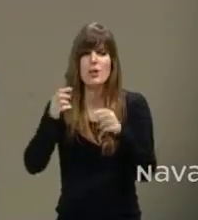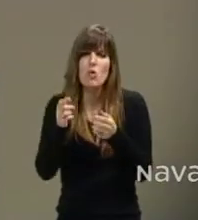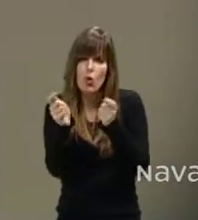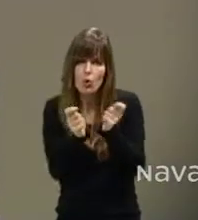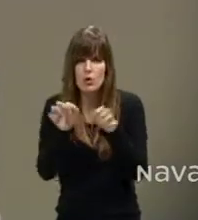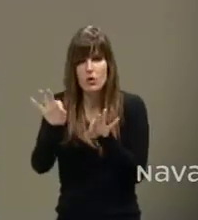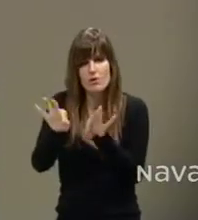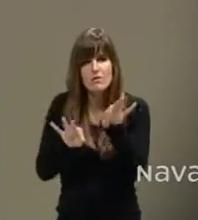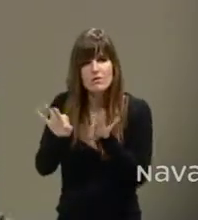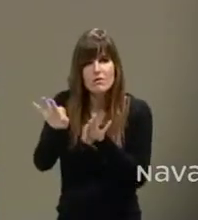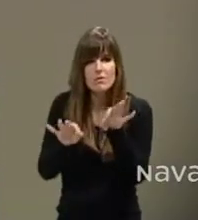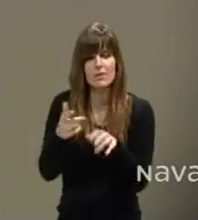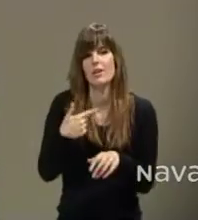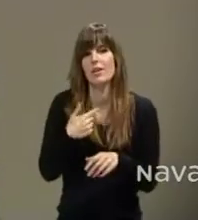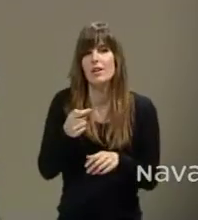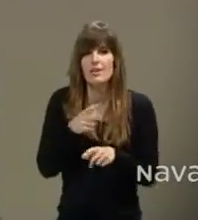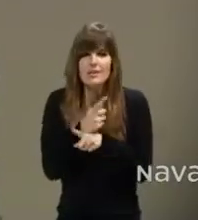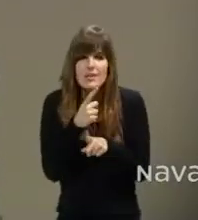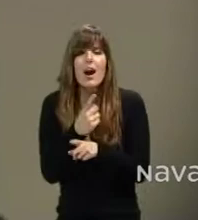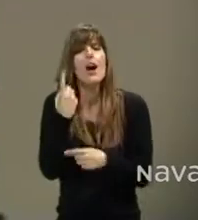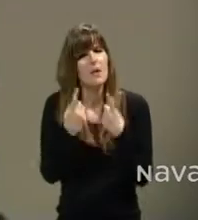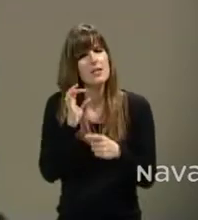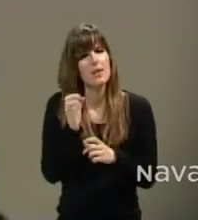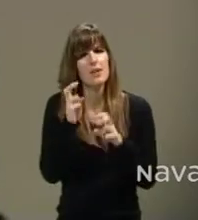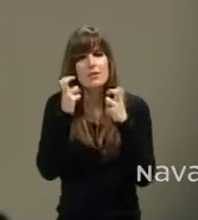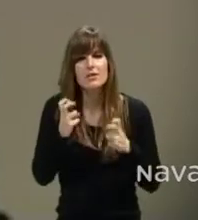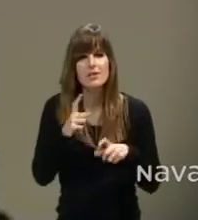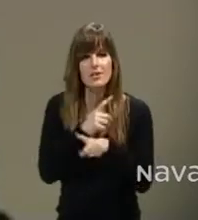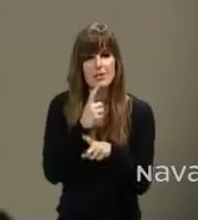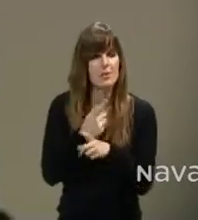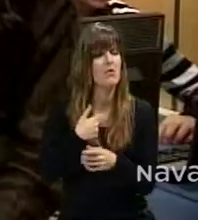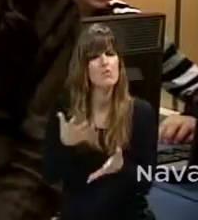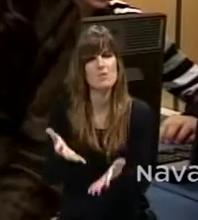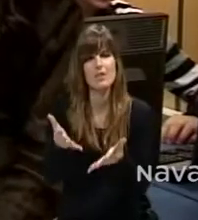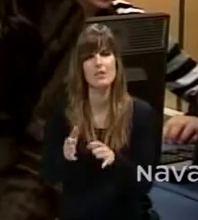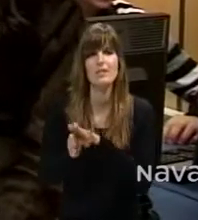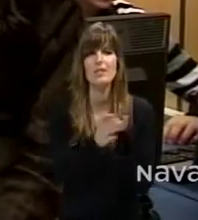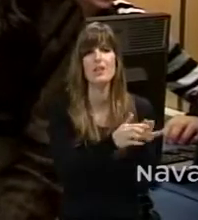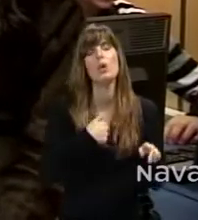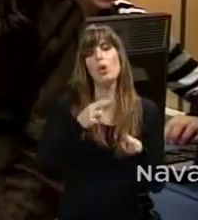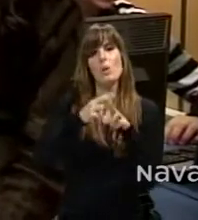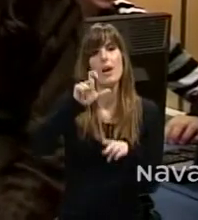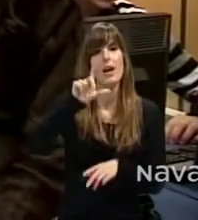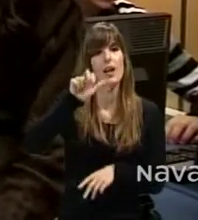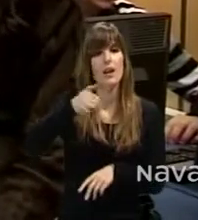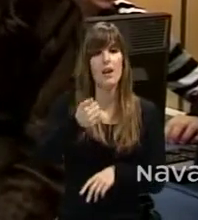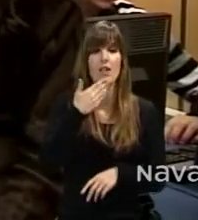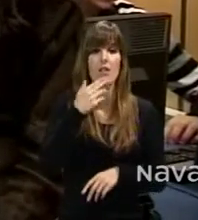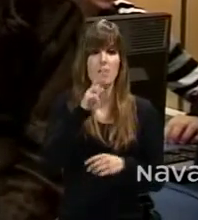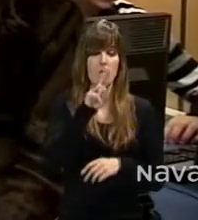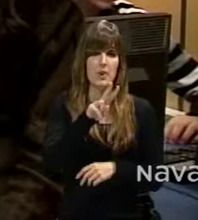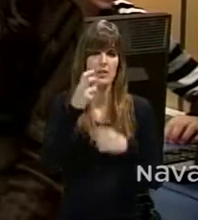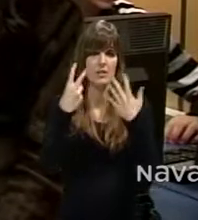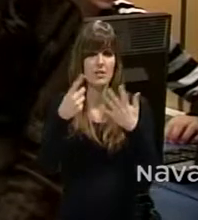lo que nos han contado, qué tensión que se vive y tal, sí, me llama muchísimo la atención. Soy Elena, tengo 27 años y